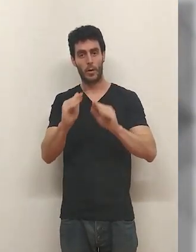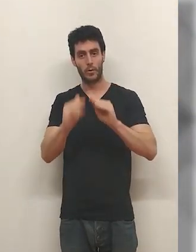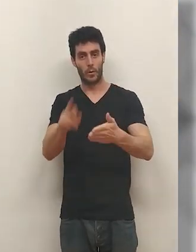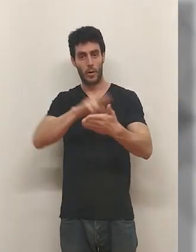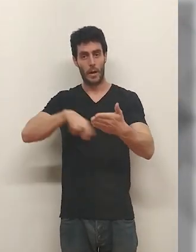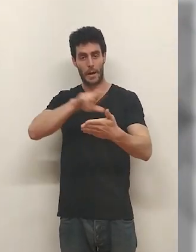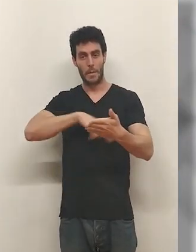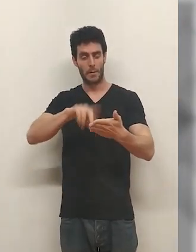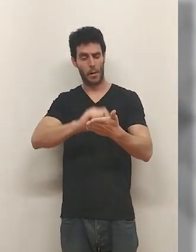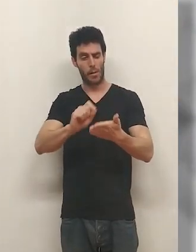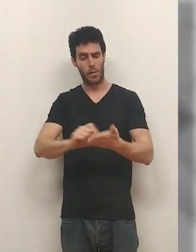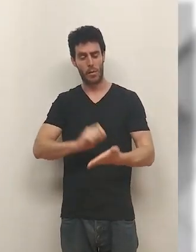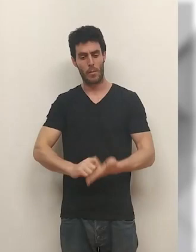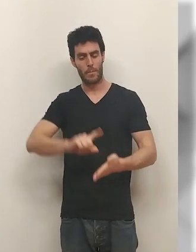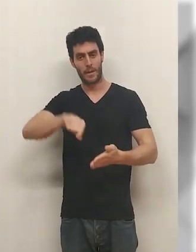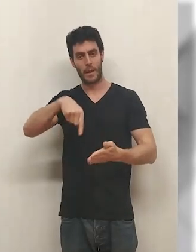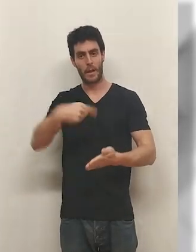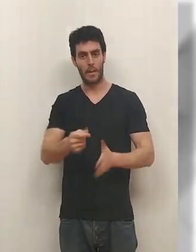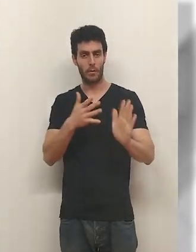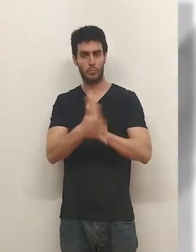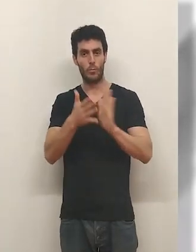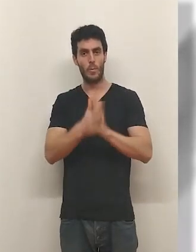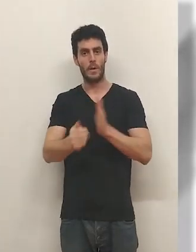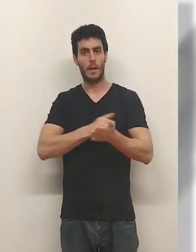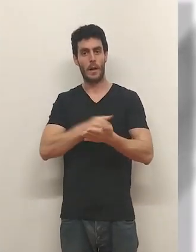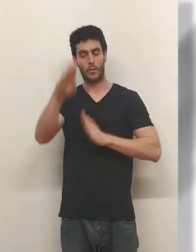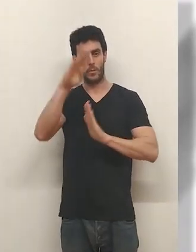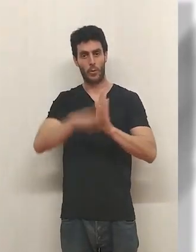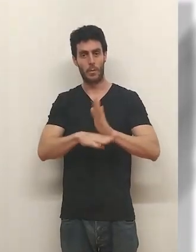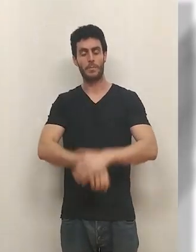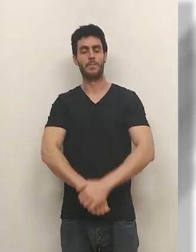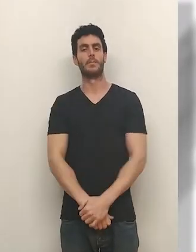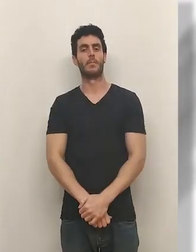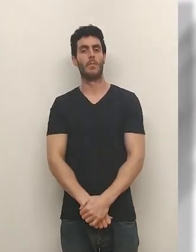repasaron los apuntes que desgranarían luego durante el resto del programa.